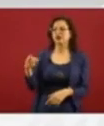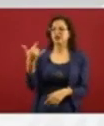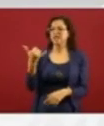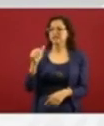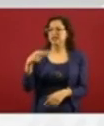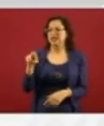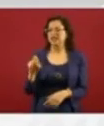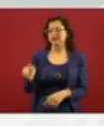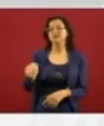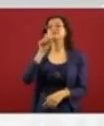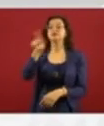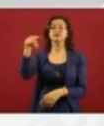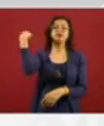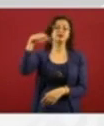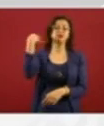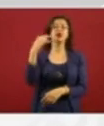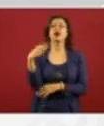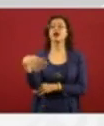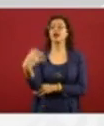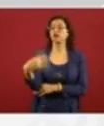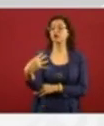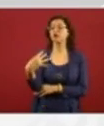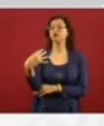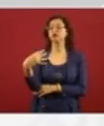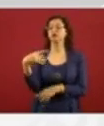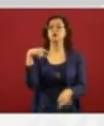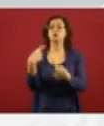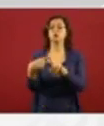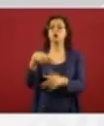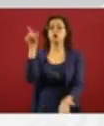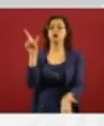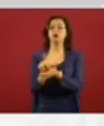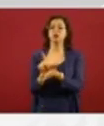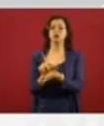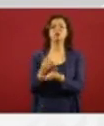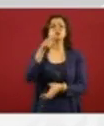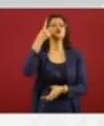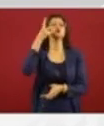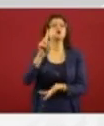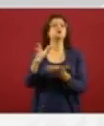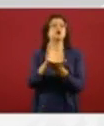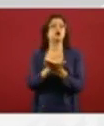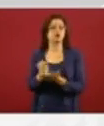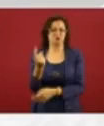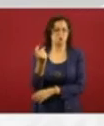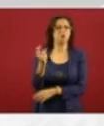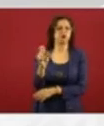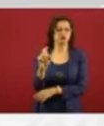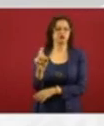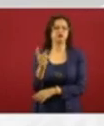en Veracruz, Veracruz, 14 pesos con 11 centavos por litro, un margen de 1 peso 32